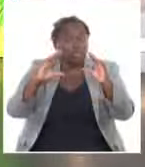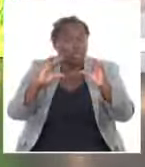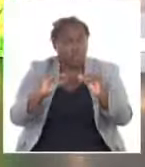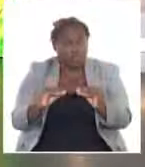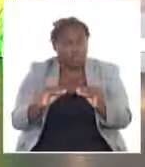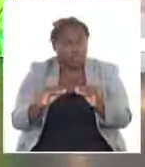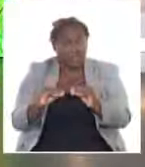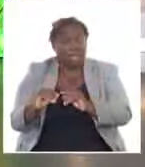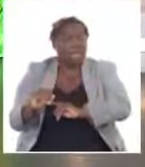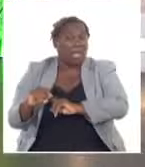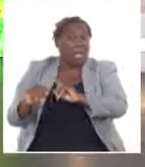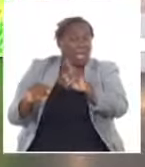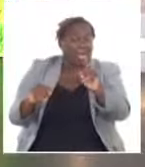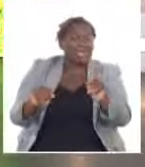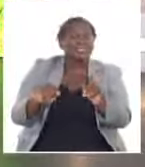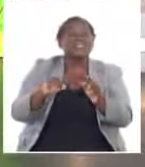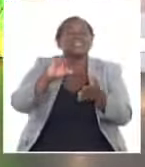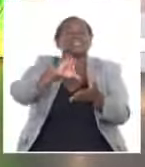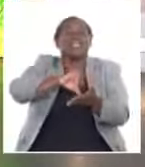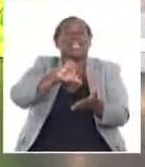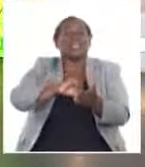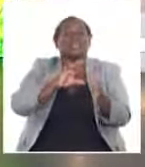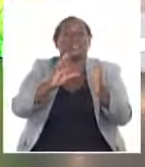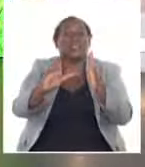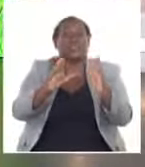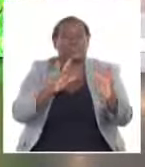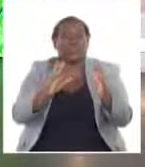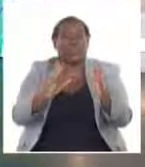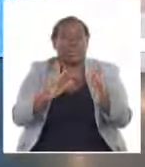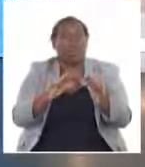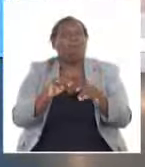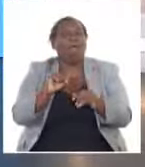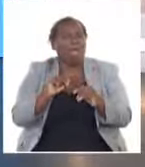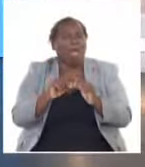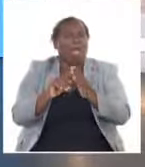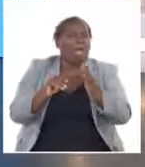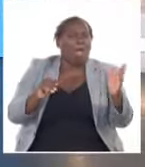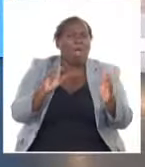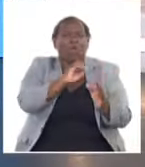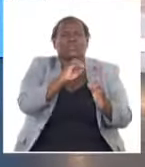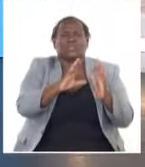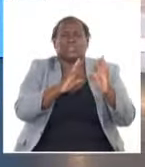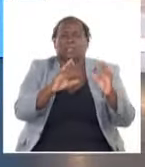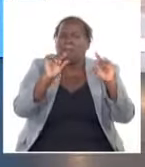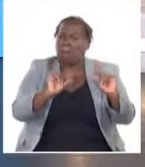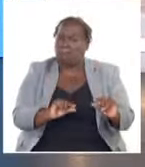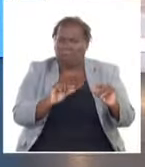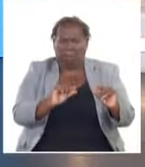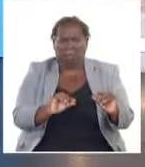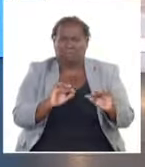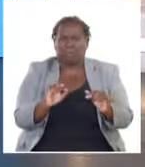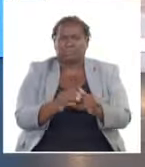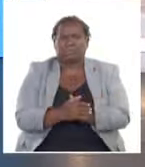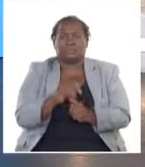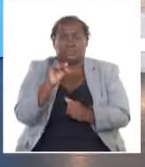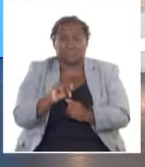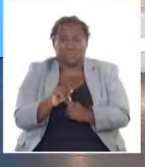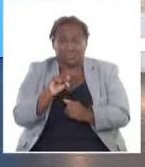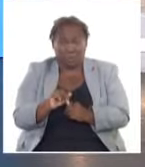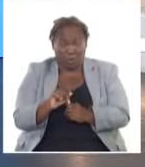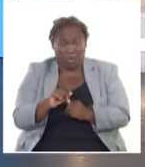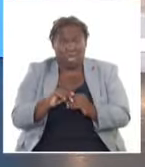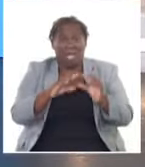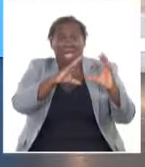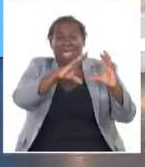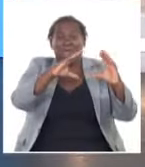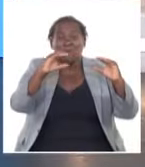de la región central del país. En el resto del territorio, muy poco cambio en las condiciones del tiempo. El pronóstico del tiempo para la tarde de hoy, predominio de nublados